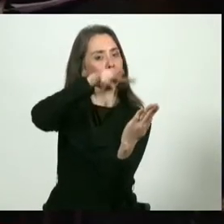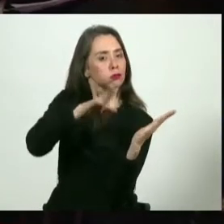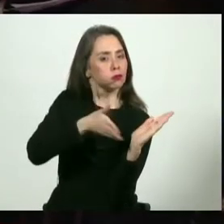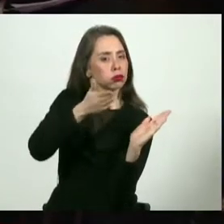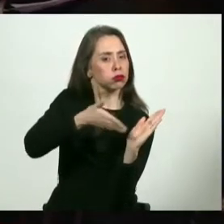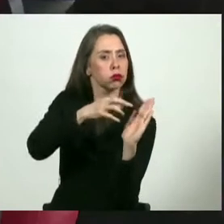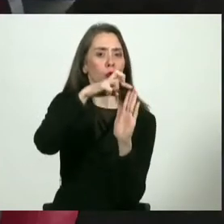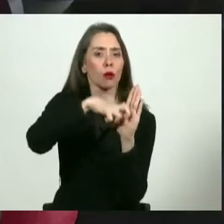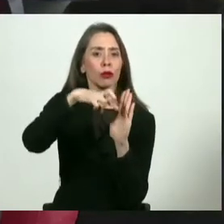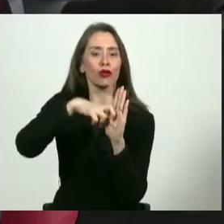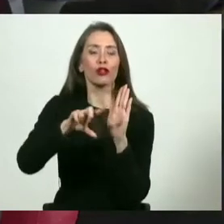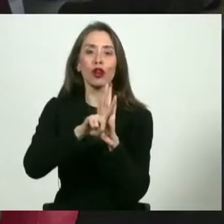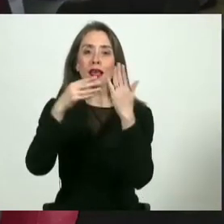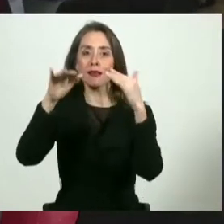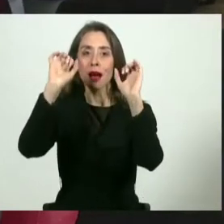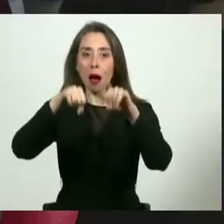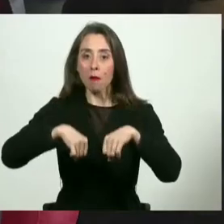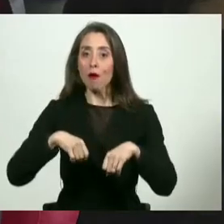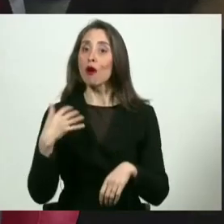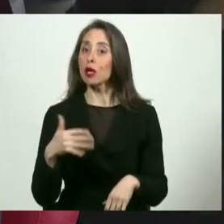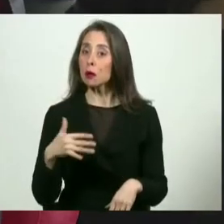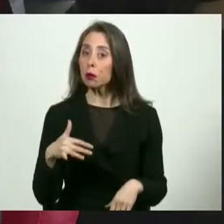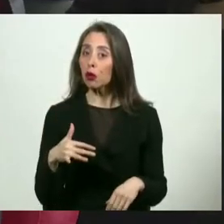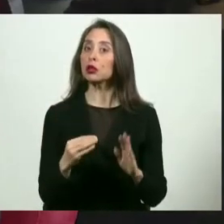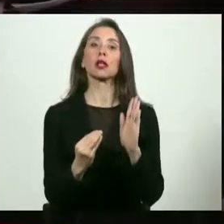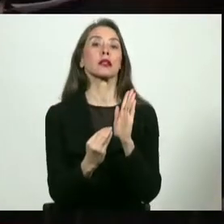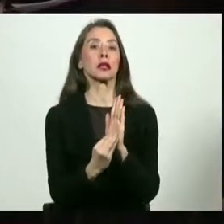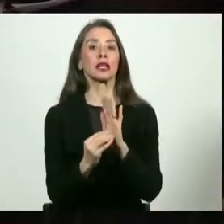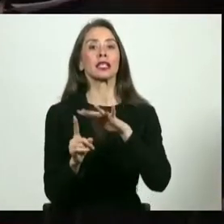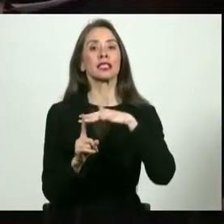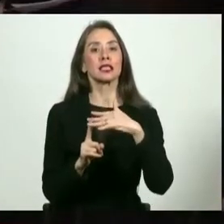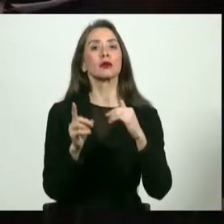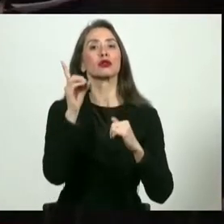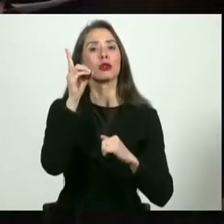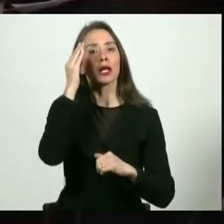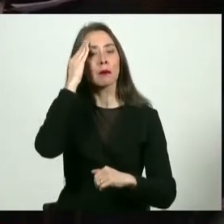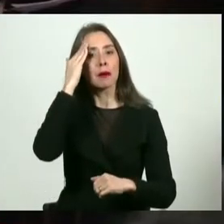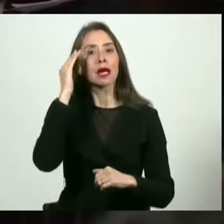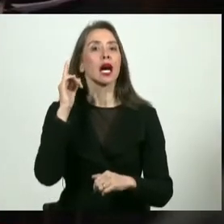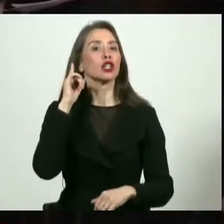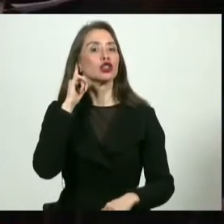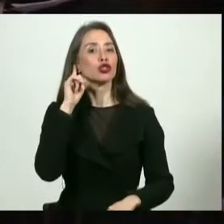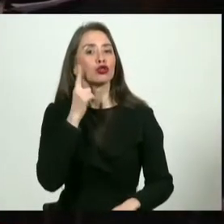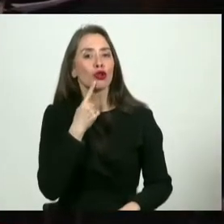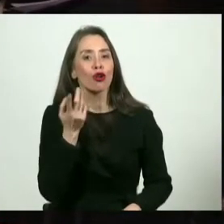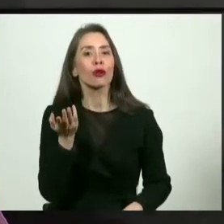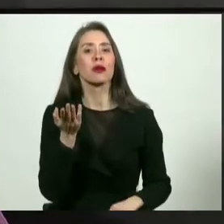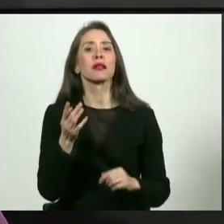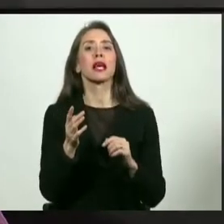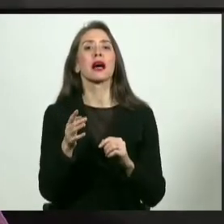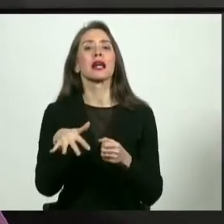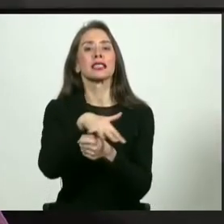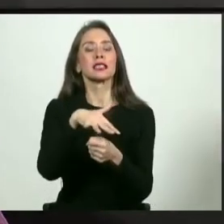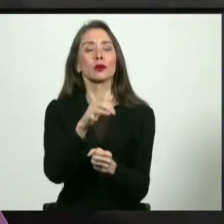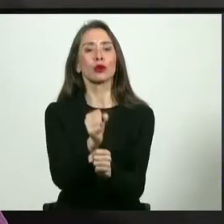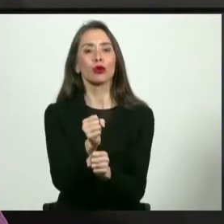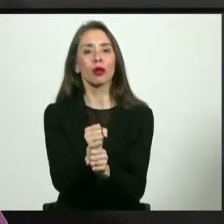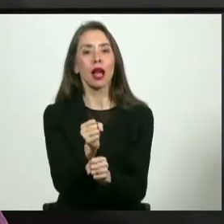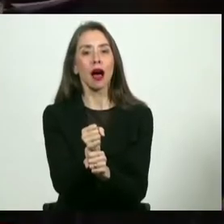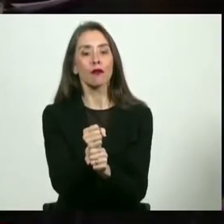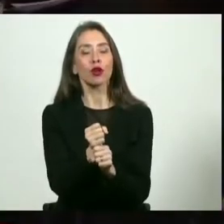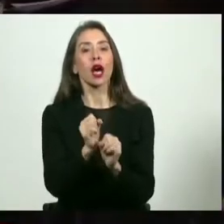leyes aprobadas, que son muy importantes, incluyen toda la situación de discapacidad mental, de sordera, de situaciones laborales